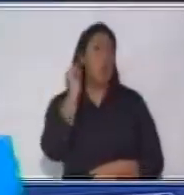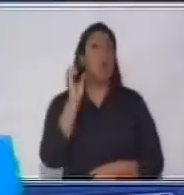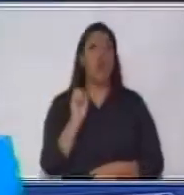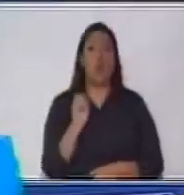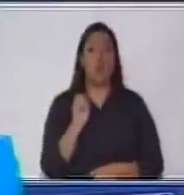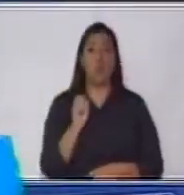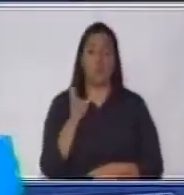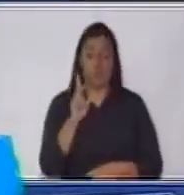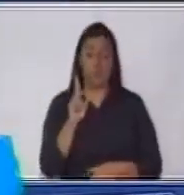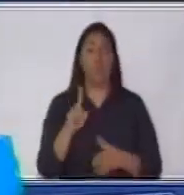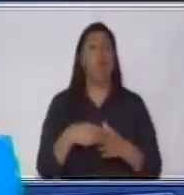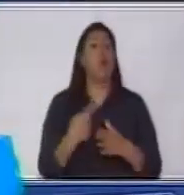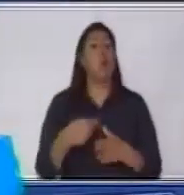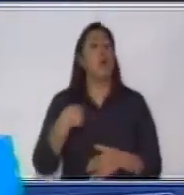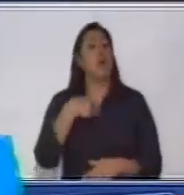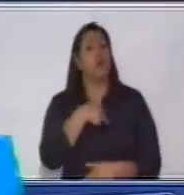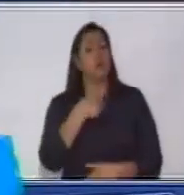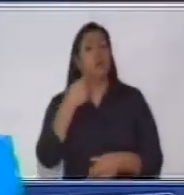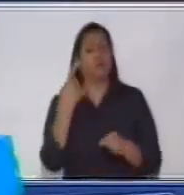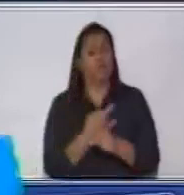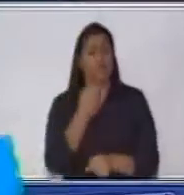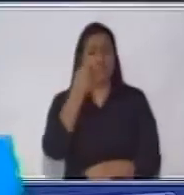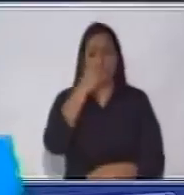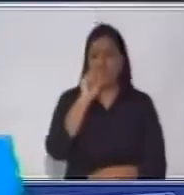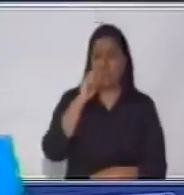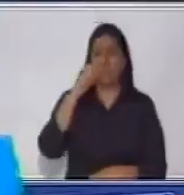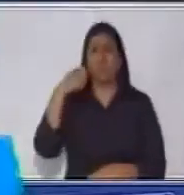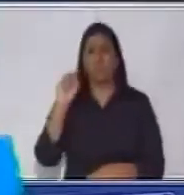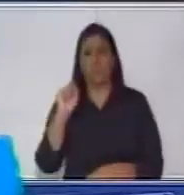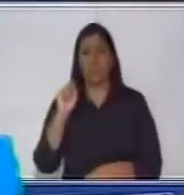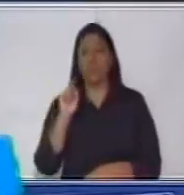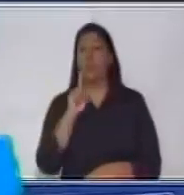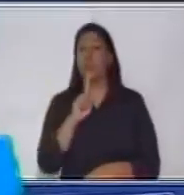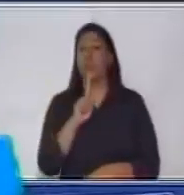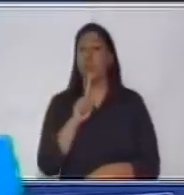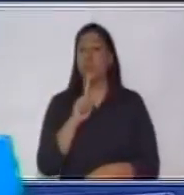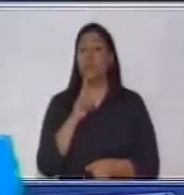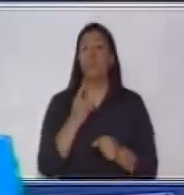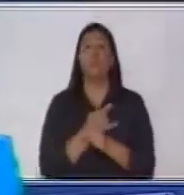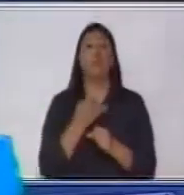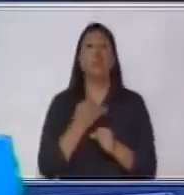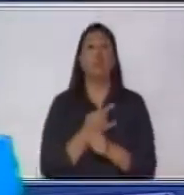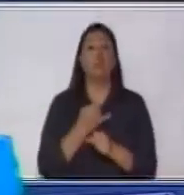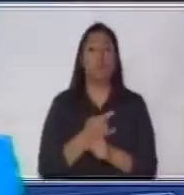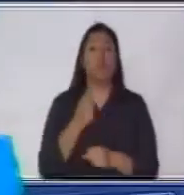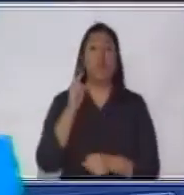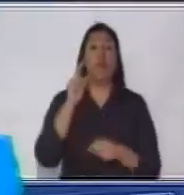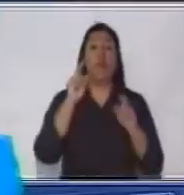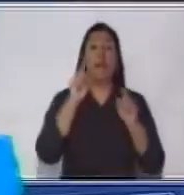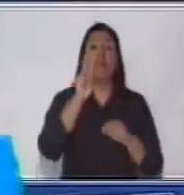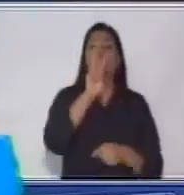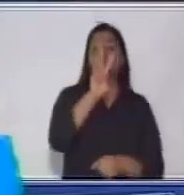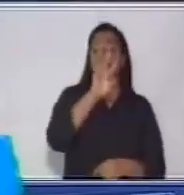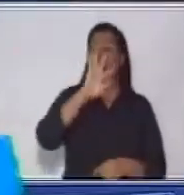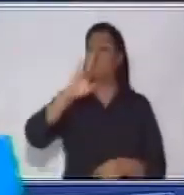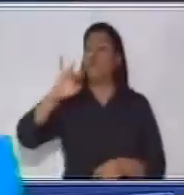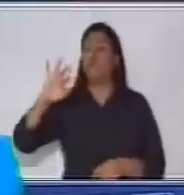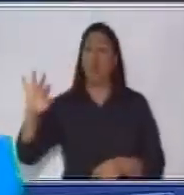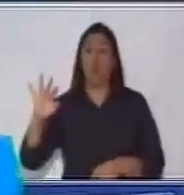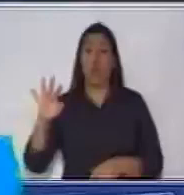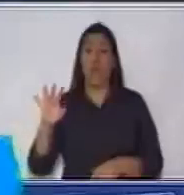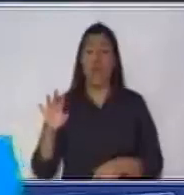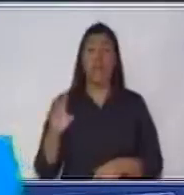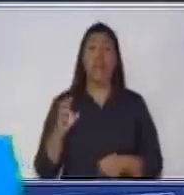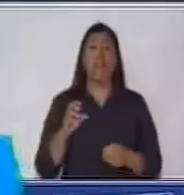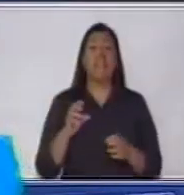un diptongo, la tilde recae o se le coloca a la vocal cerrada, o la fuerte, que en este